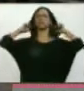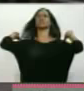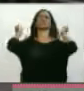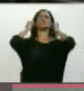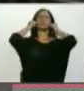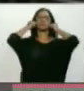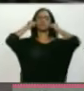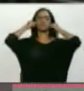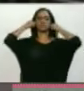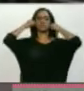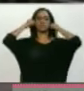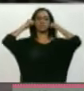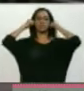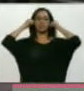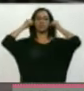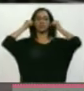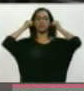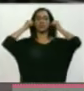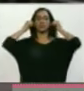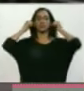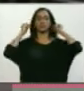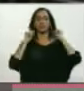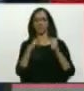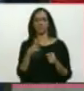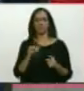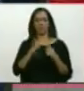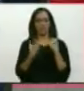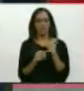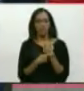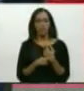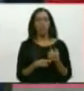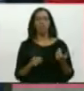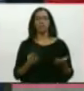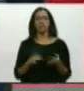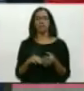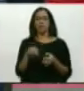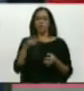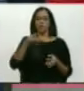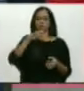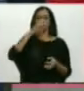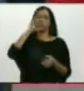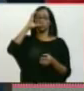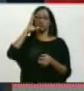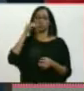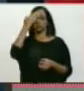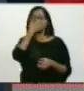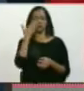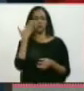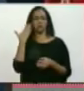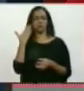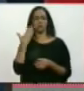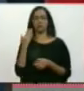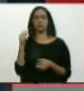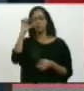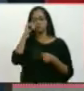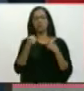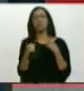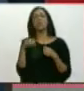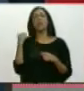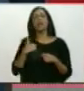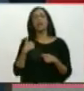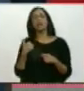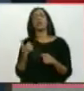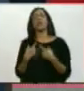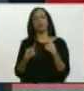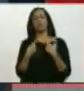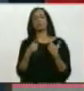No. Y Guaidó, vale. Hasta que agarró agua de un vaso, se le echó los ojos y se puso a llorar, no sé si fue en Canadá. Y mira, y la cosa